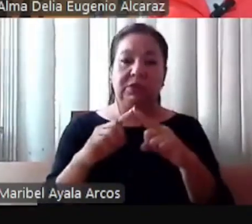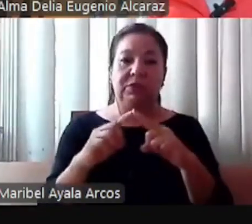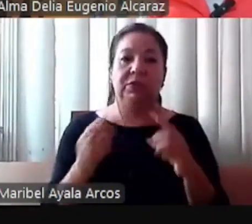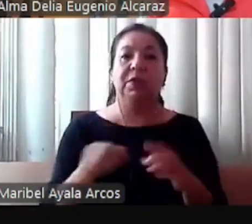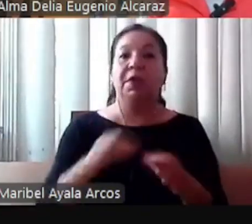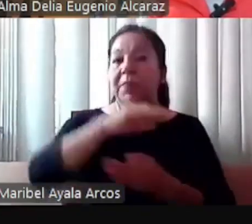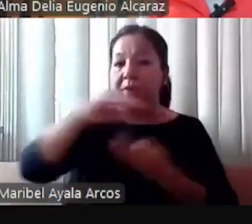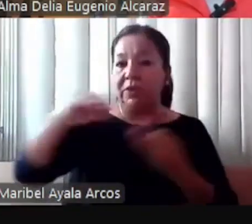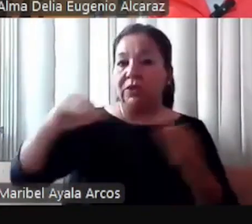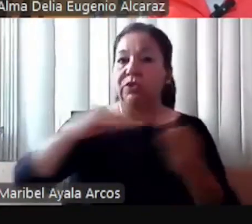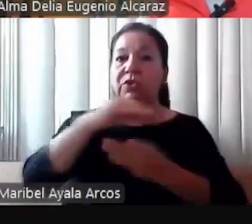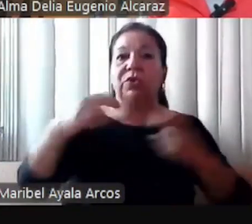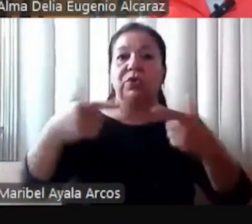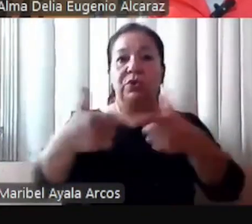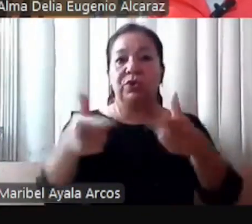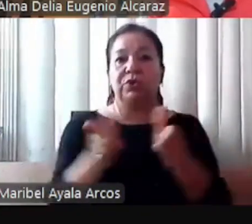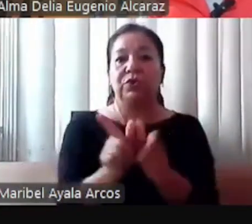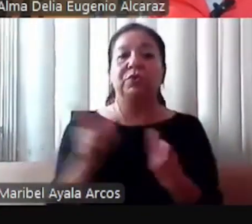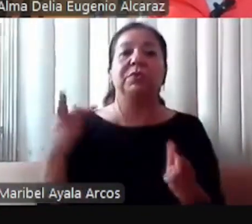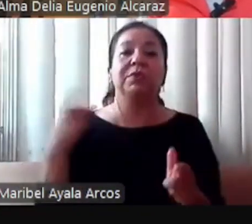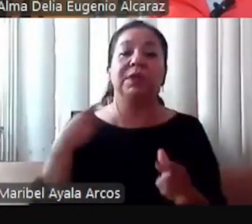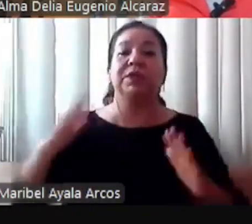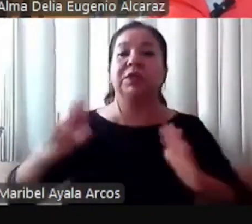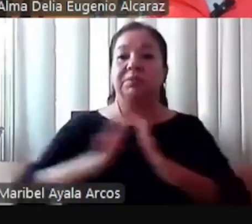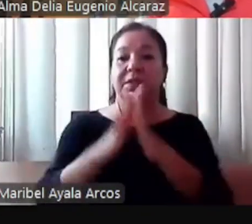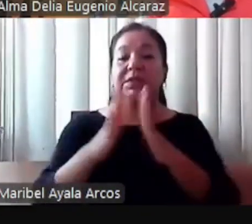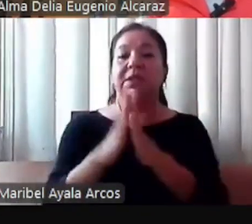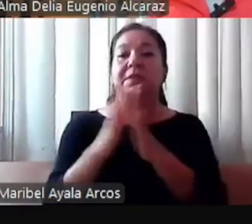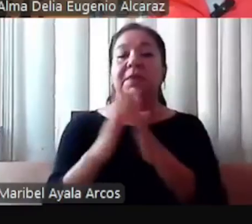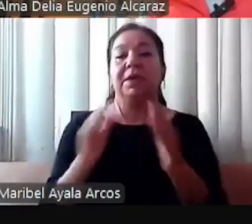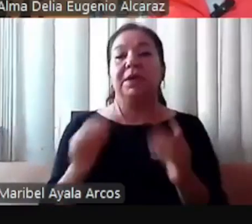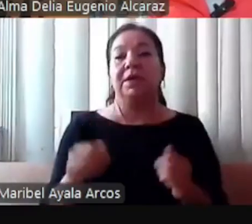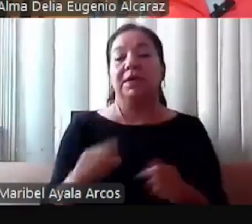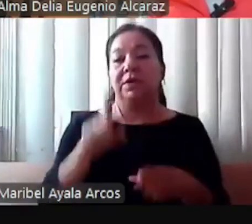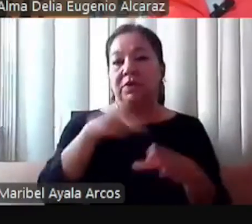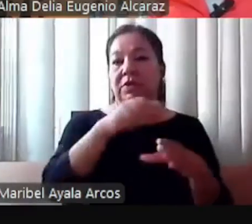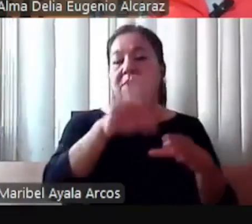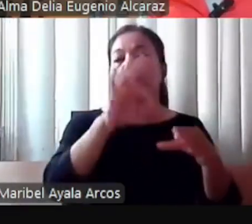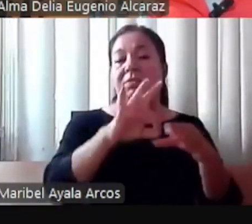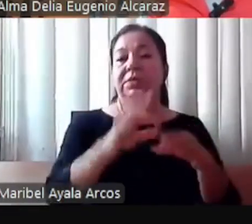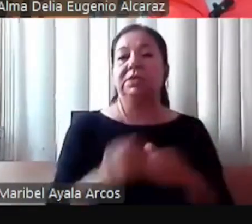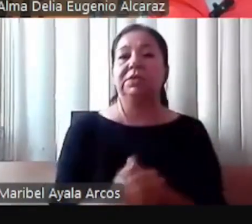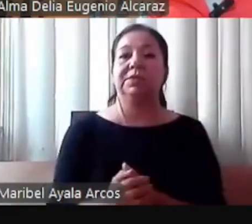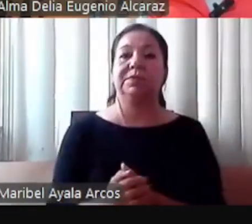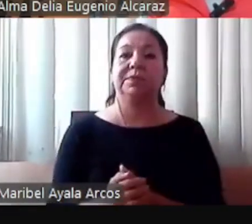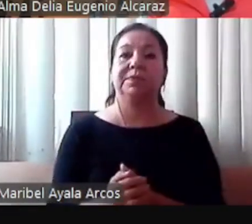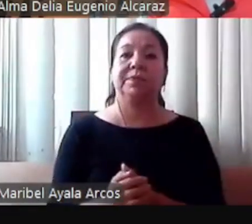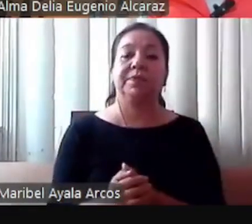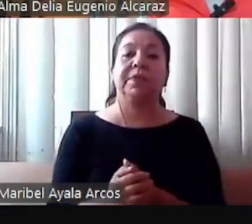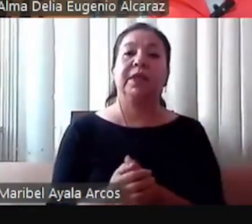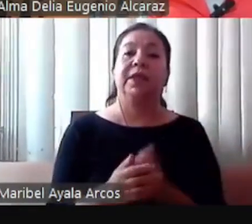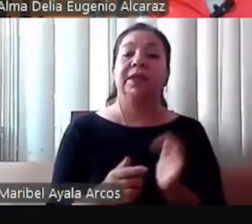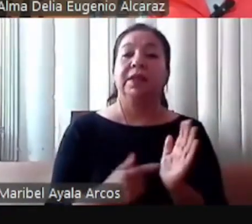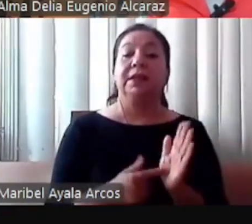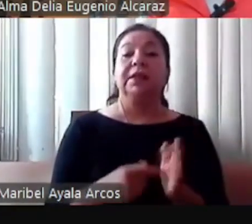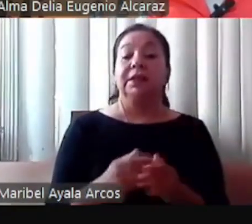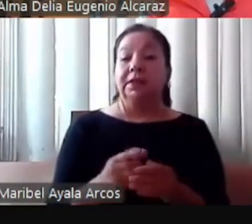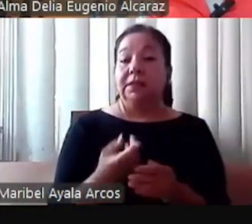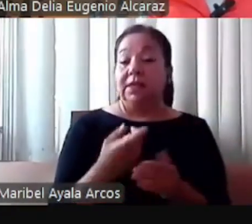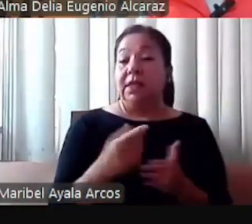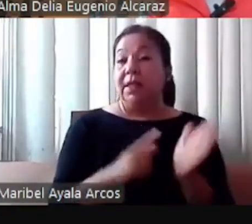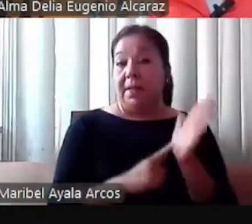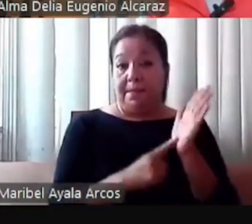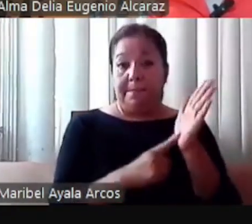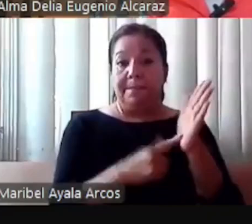los partidos políticos contendientes en el actual proceso electoral. Ahora bien, al evidenciarse y verificarse la